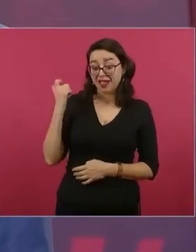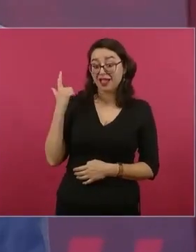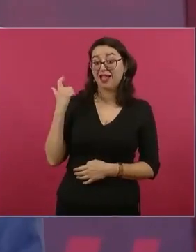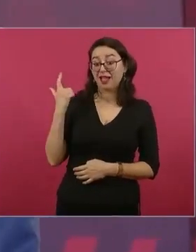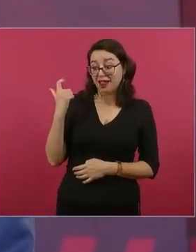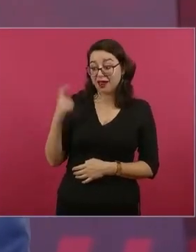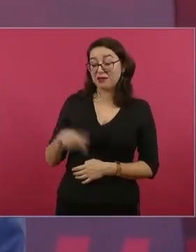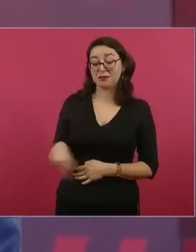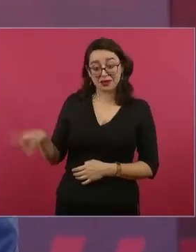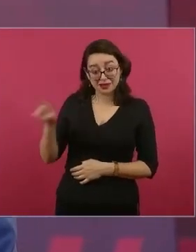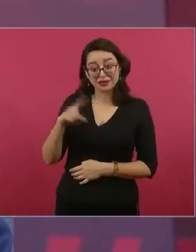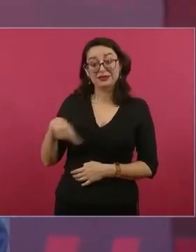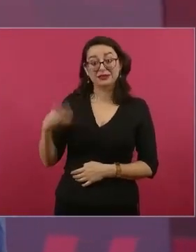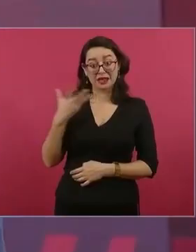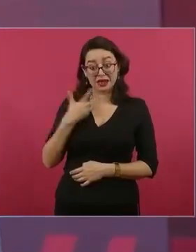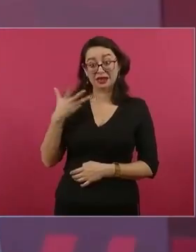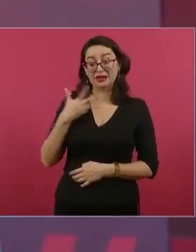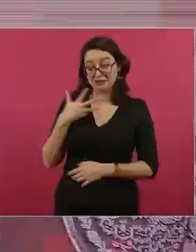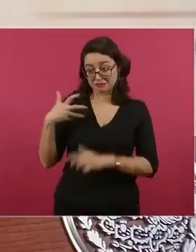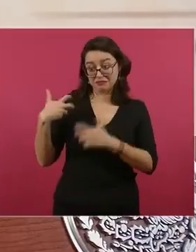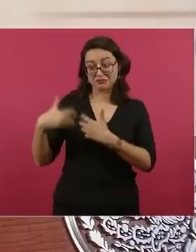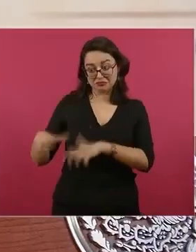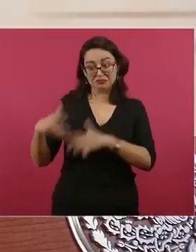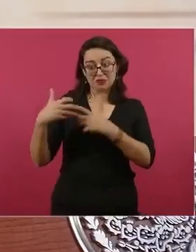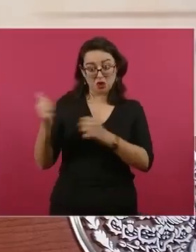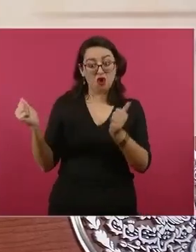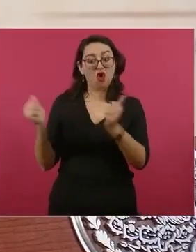y hay muertos